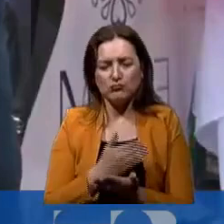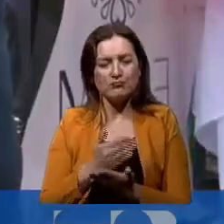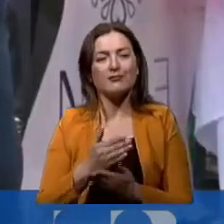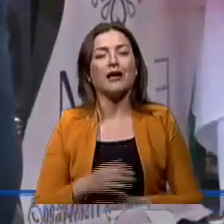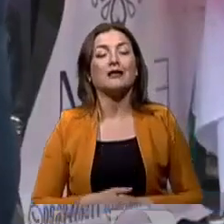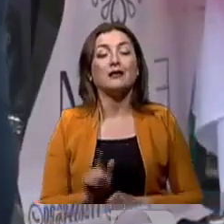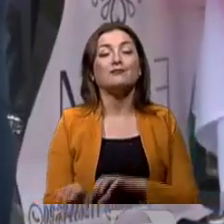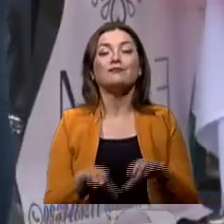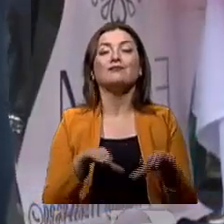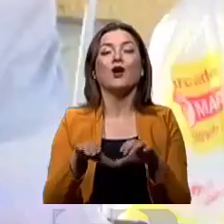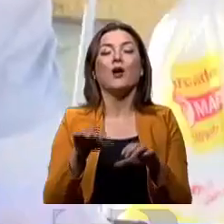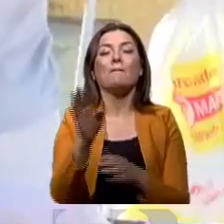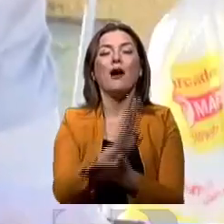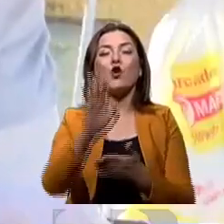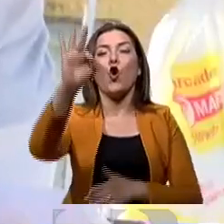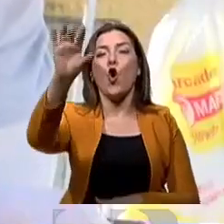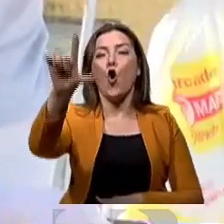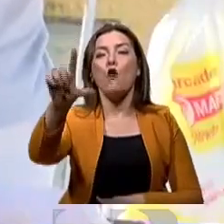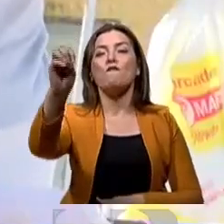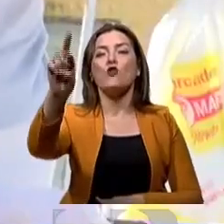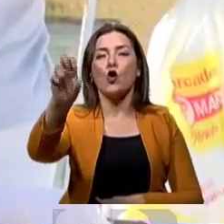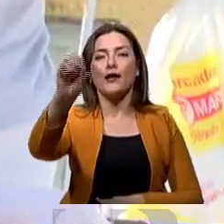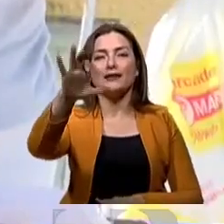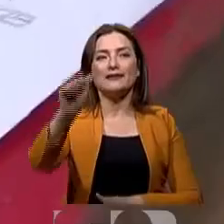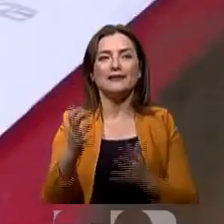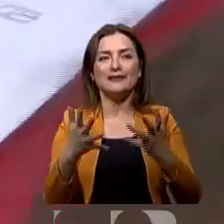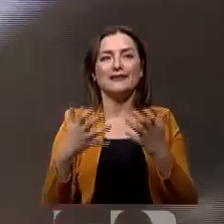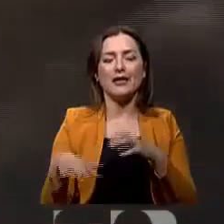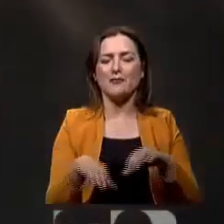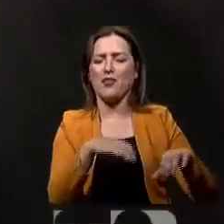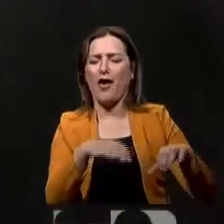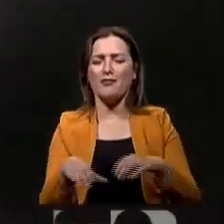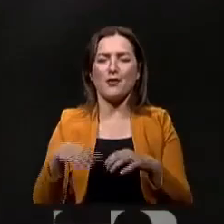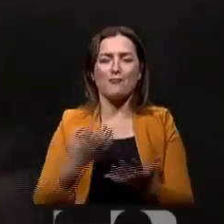Con estas actividades, La Floresta espera reactivar el comercio en la zona y